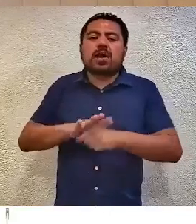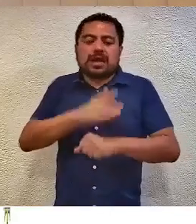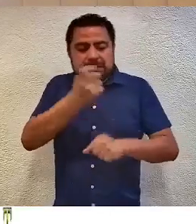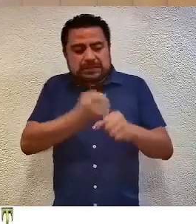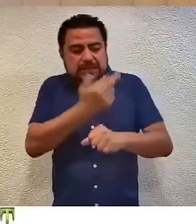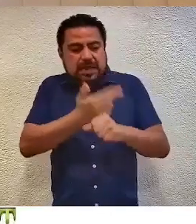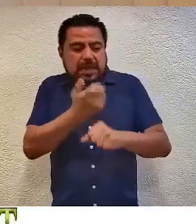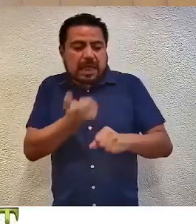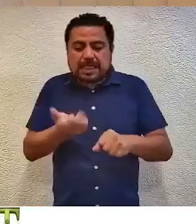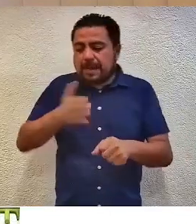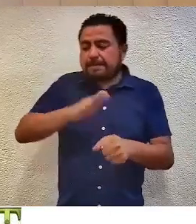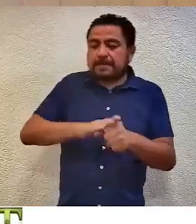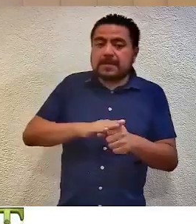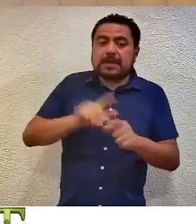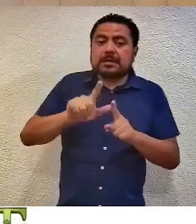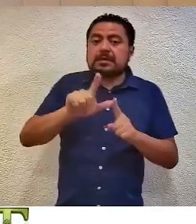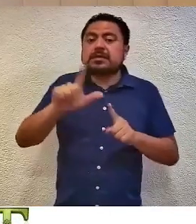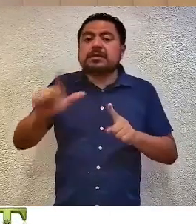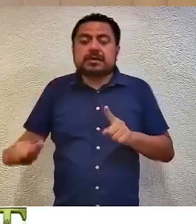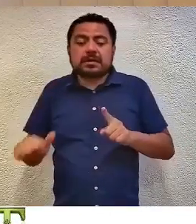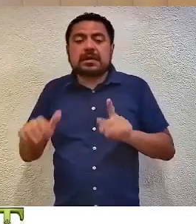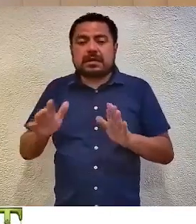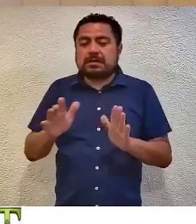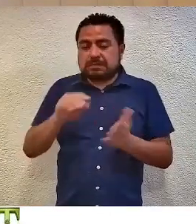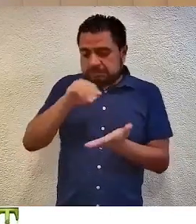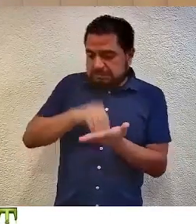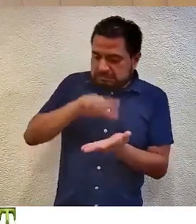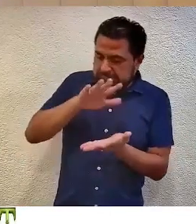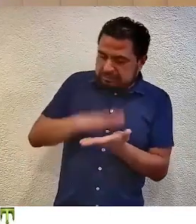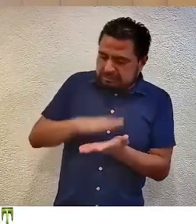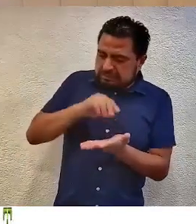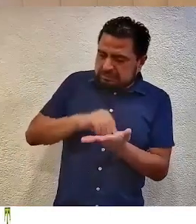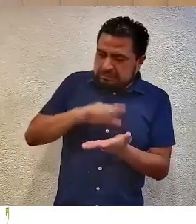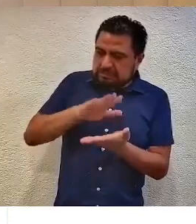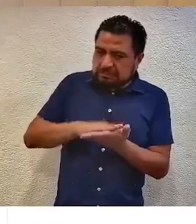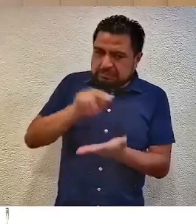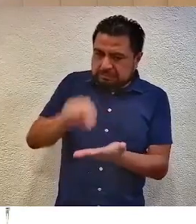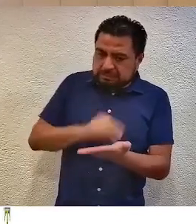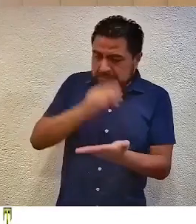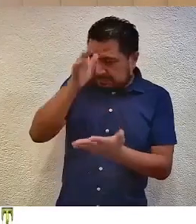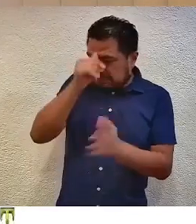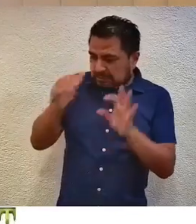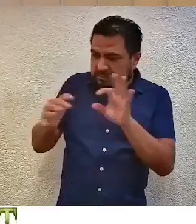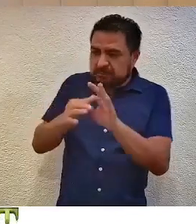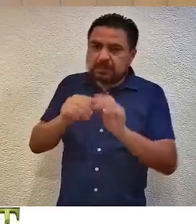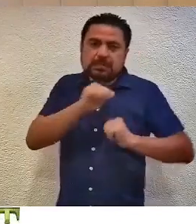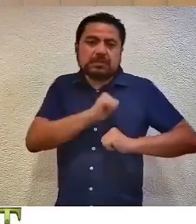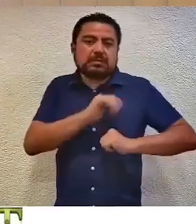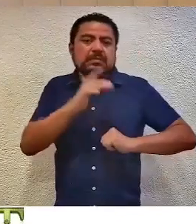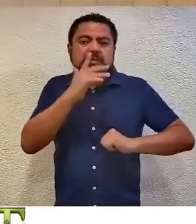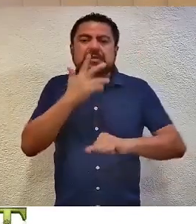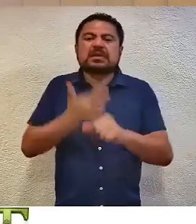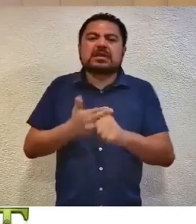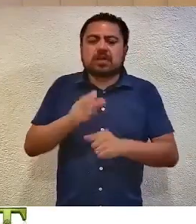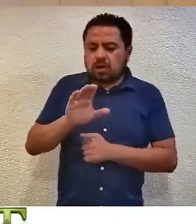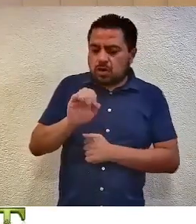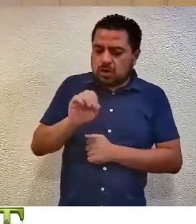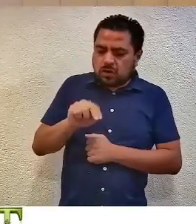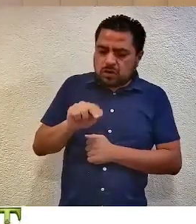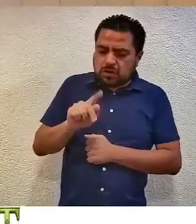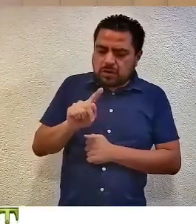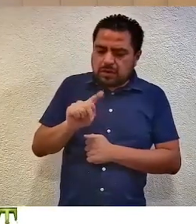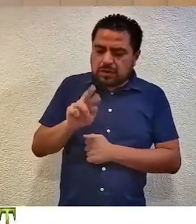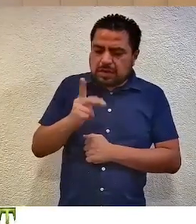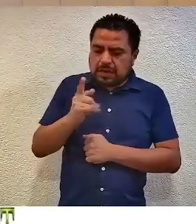de administración, en tanto que en los antecedentes y cláusulas del convenio se precisa que el cargo es de contralor interno.